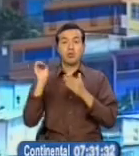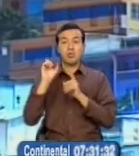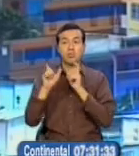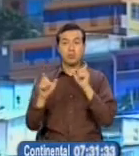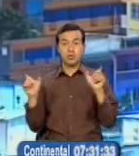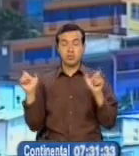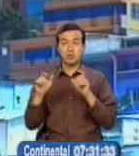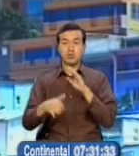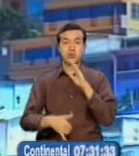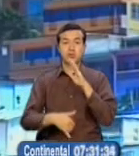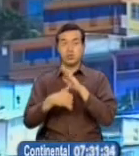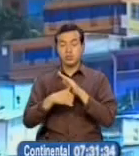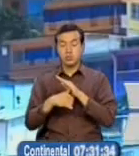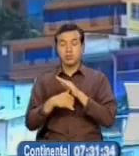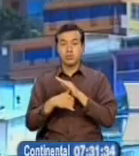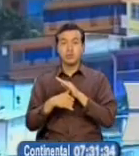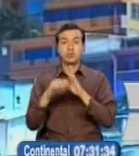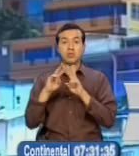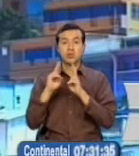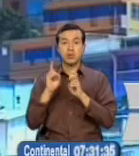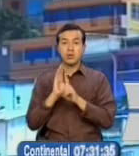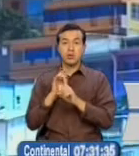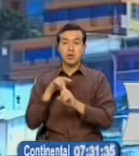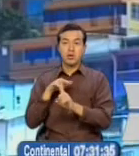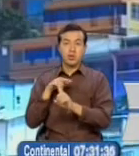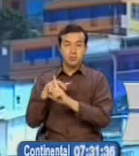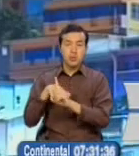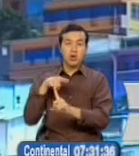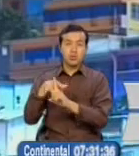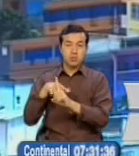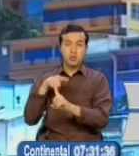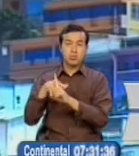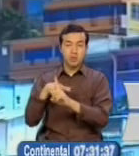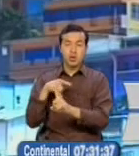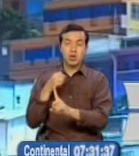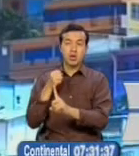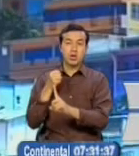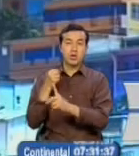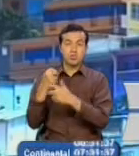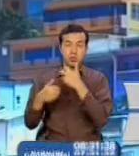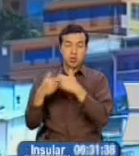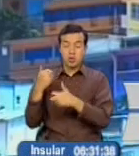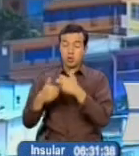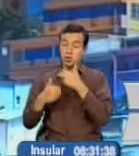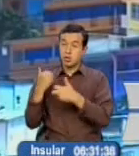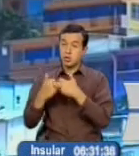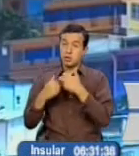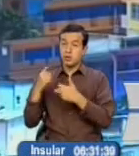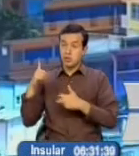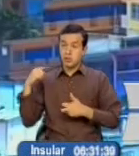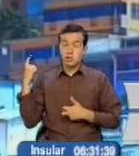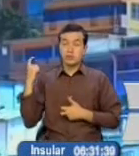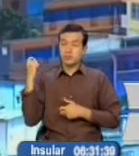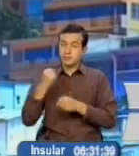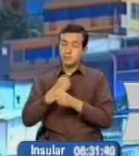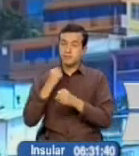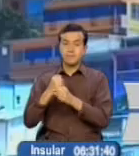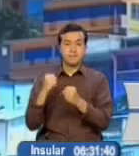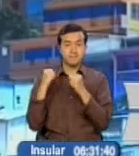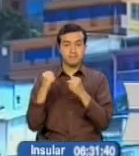personas LGBTI por el tema del bullying y mobbing. Entonces, son problemáticas que, por supuesto, nosotros deberíamos de trabajar